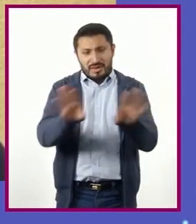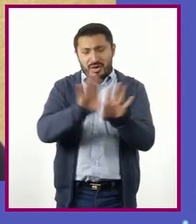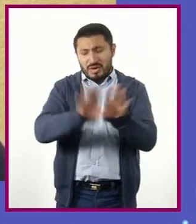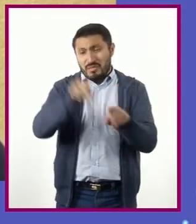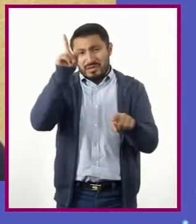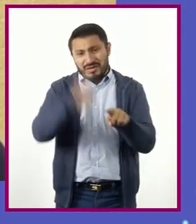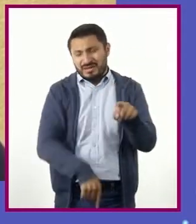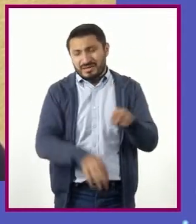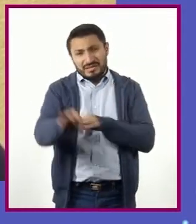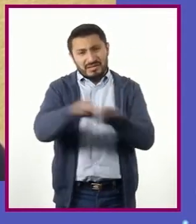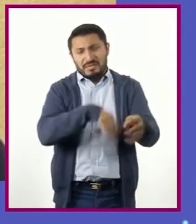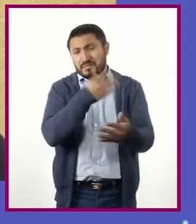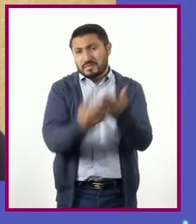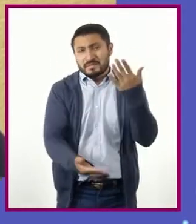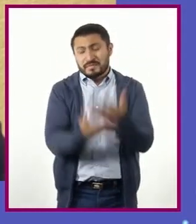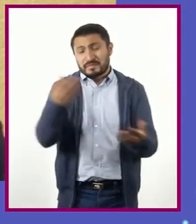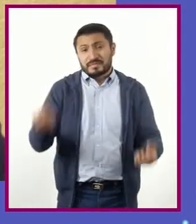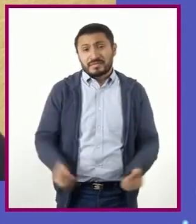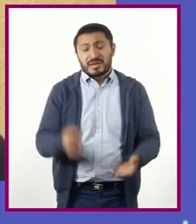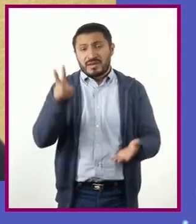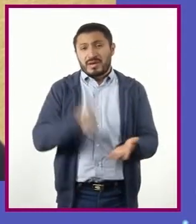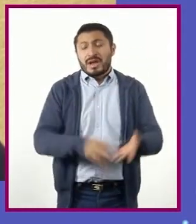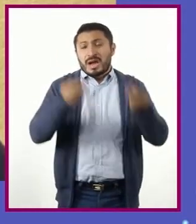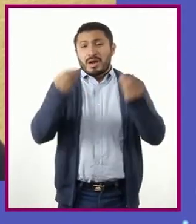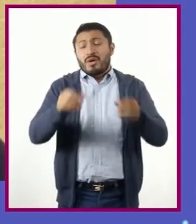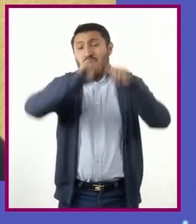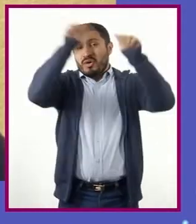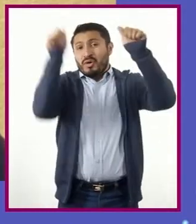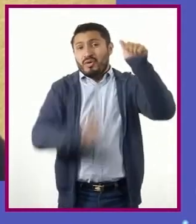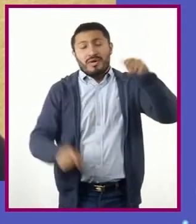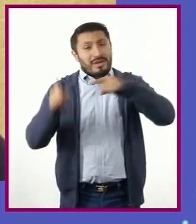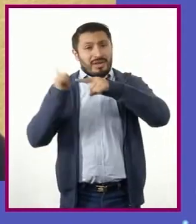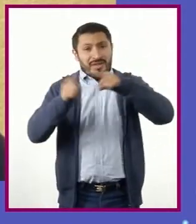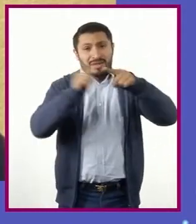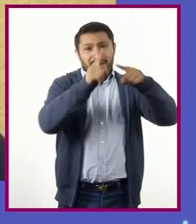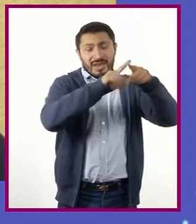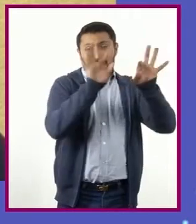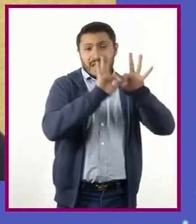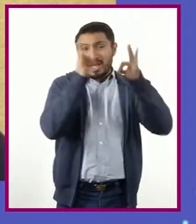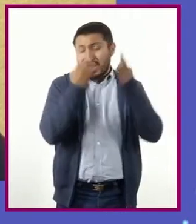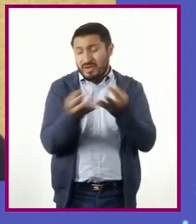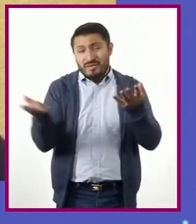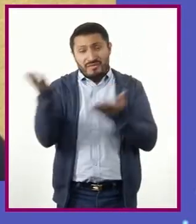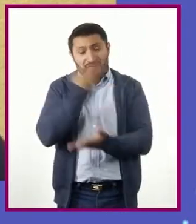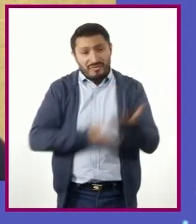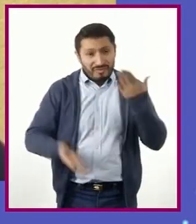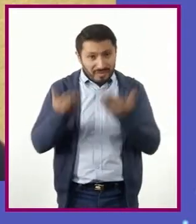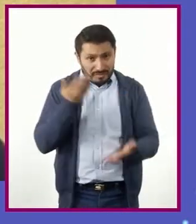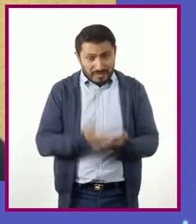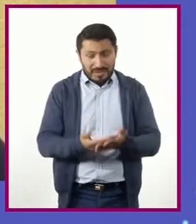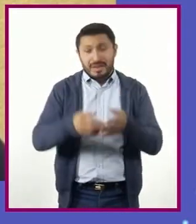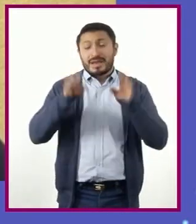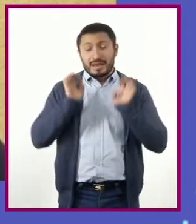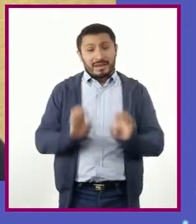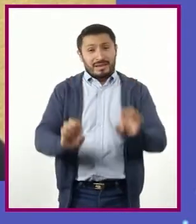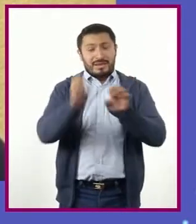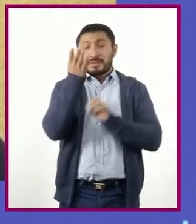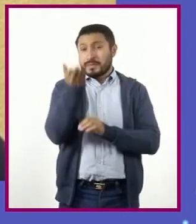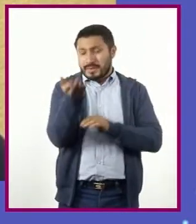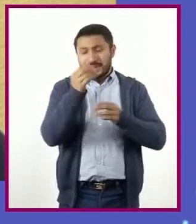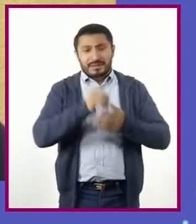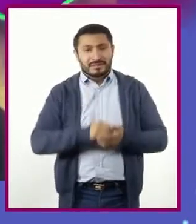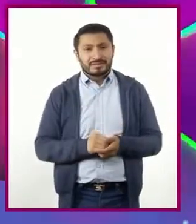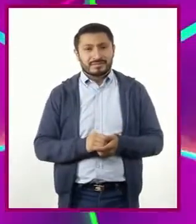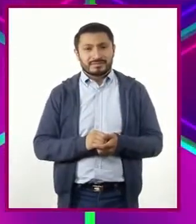otorgan un alto valor al arte en todas sus expresiones, por lo que se convierte en un lujo superior.